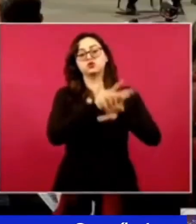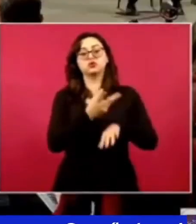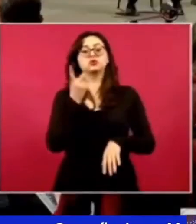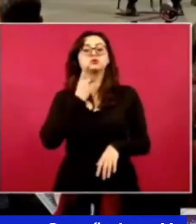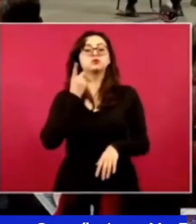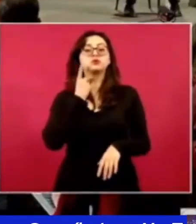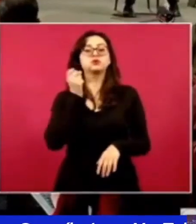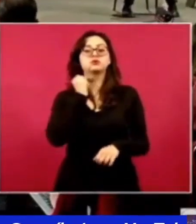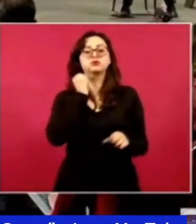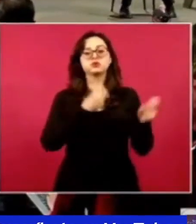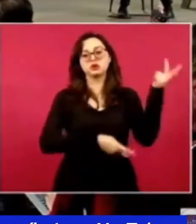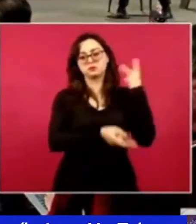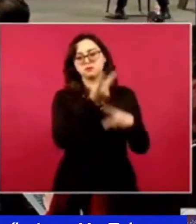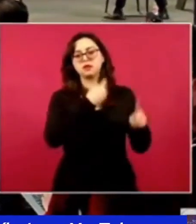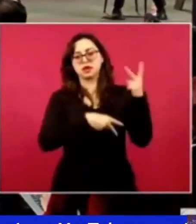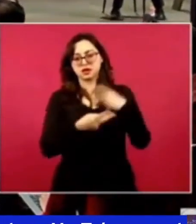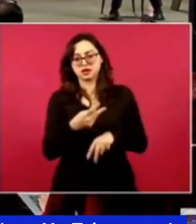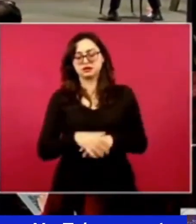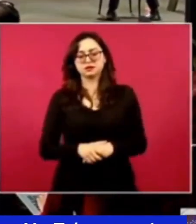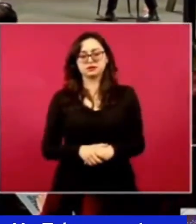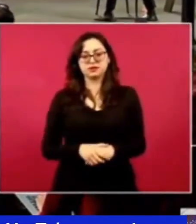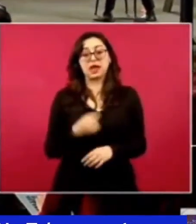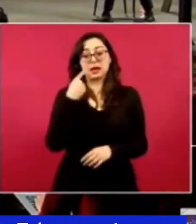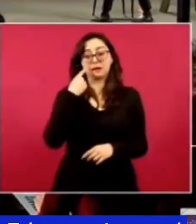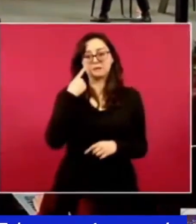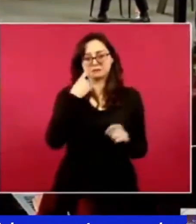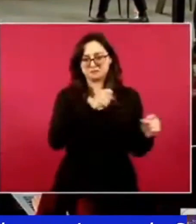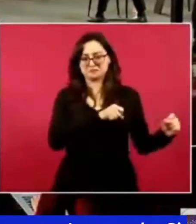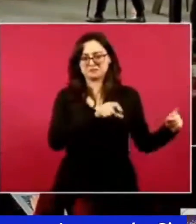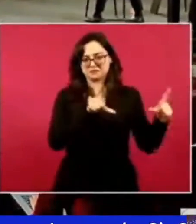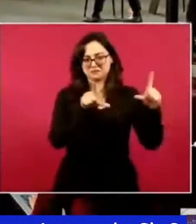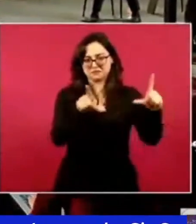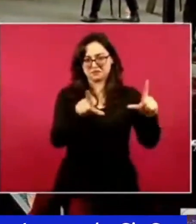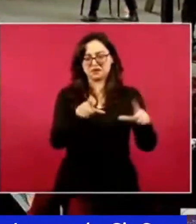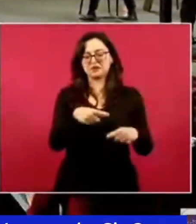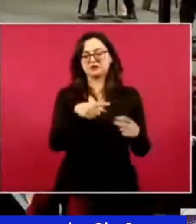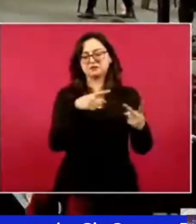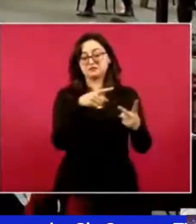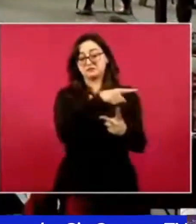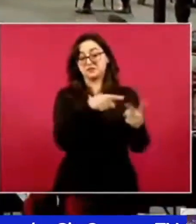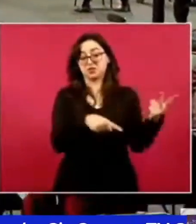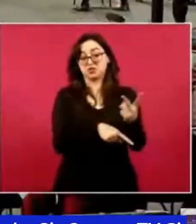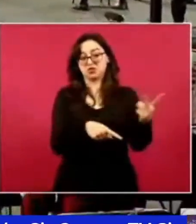Ah, a ver la plática esta, sí, de alto nivel.